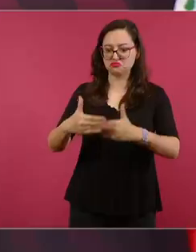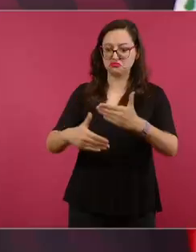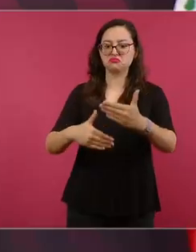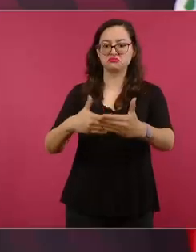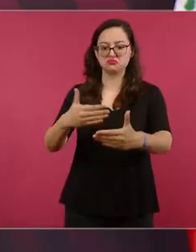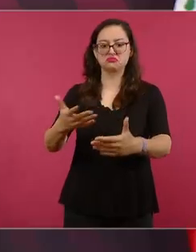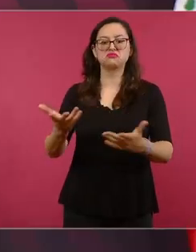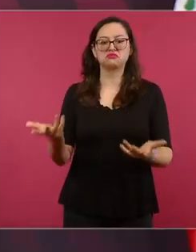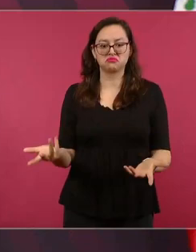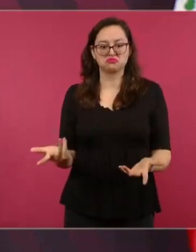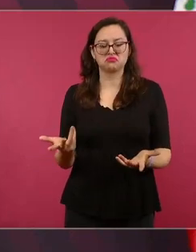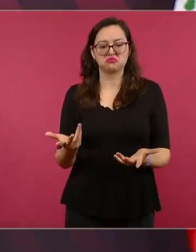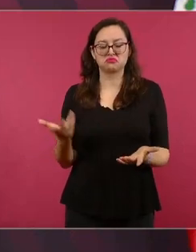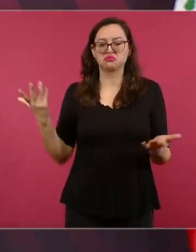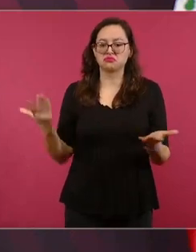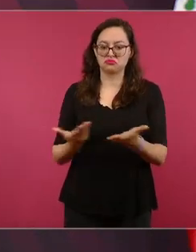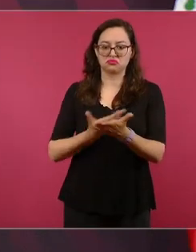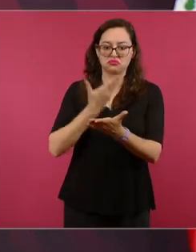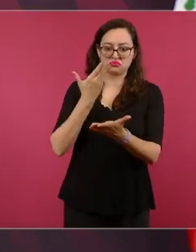establecer